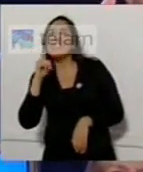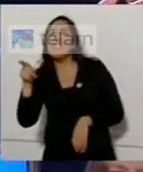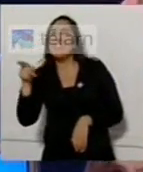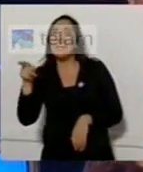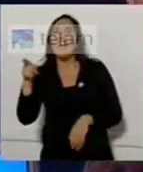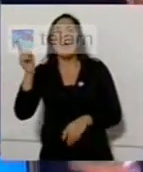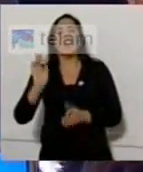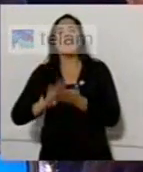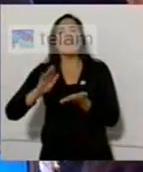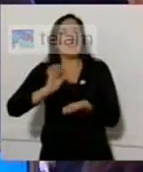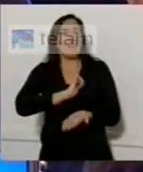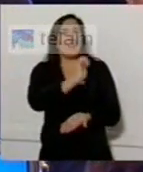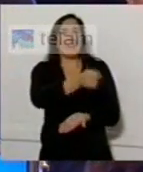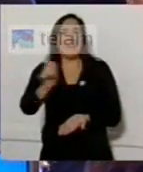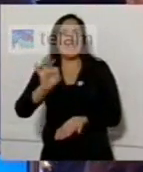escarapelas,